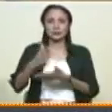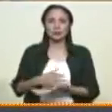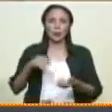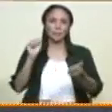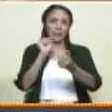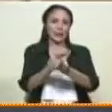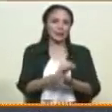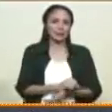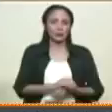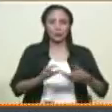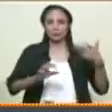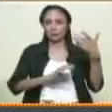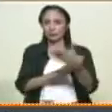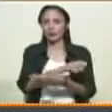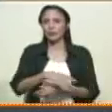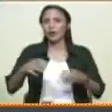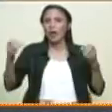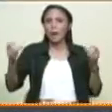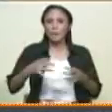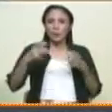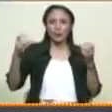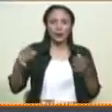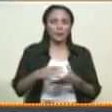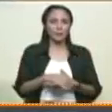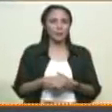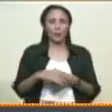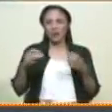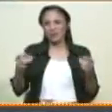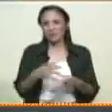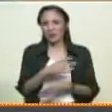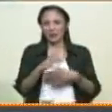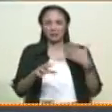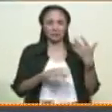Represión, persecuciones, fascismo.